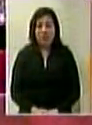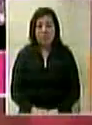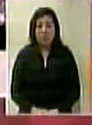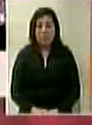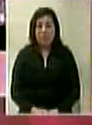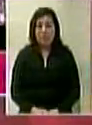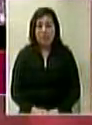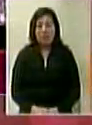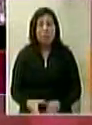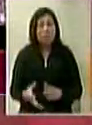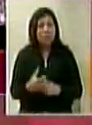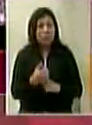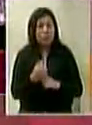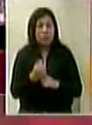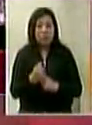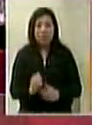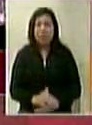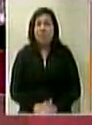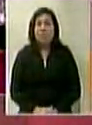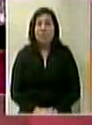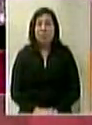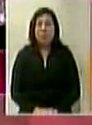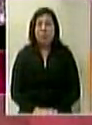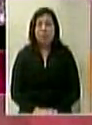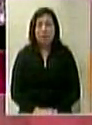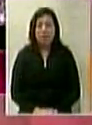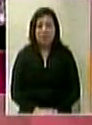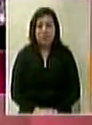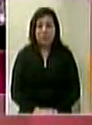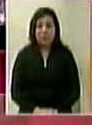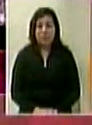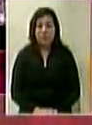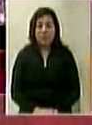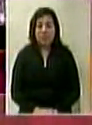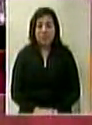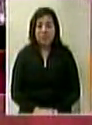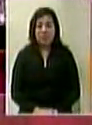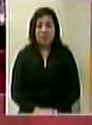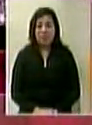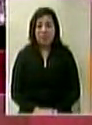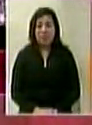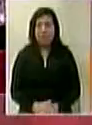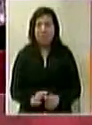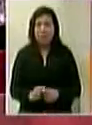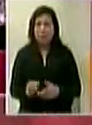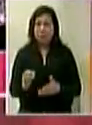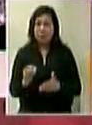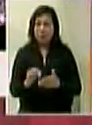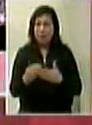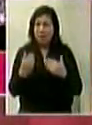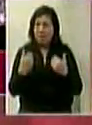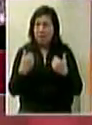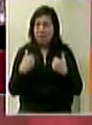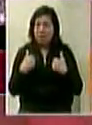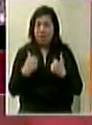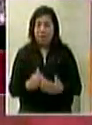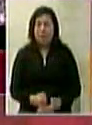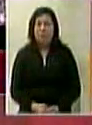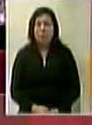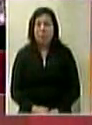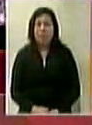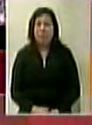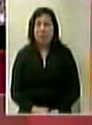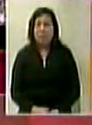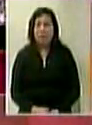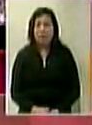penales. Secuestran de los penales, cometen asaltos desde los penales. Y casualmente, lo que dijo